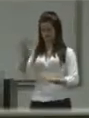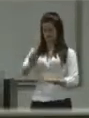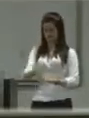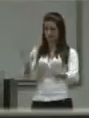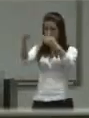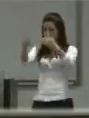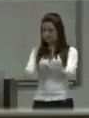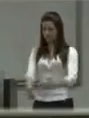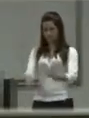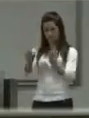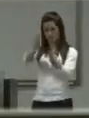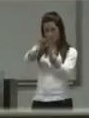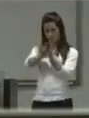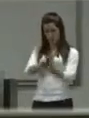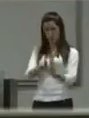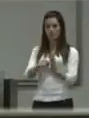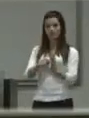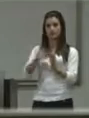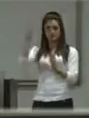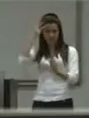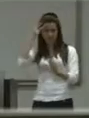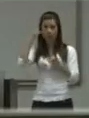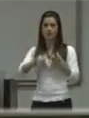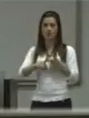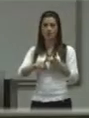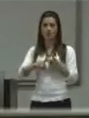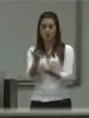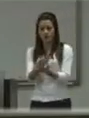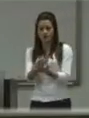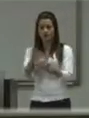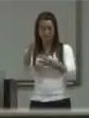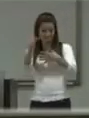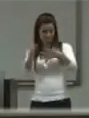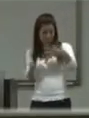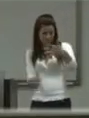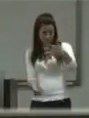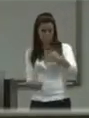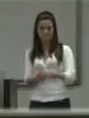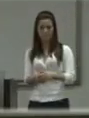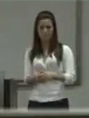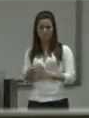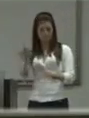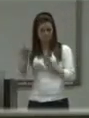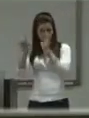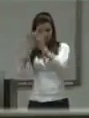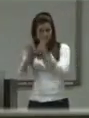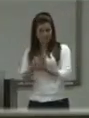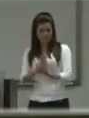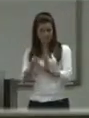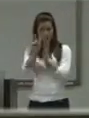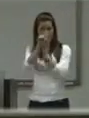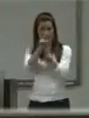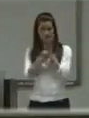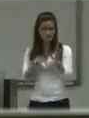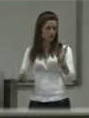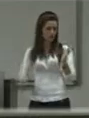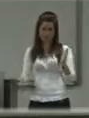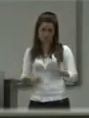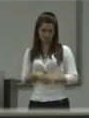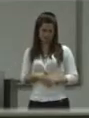tiene discapacidad síndrome de down esquizofrenia no lo que queremos es que haya un sistema jurídico que reconozca